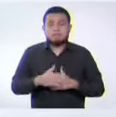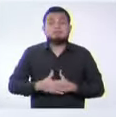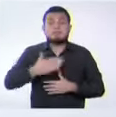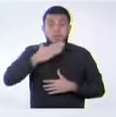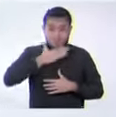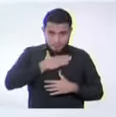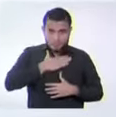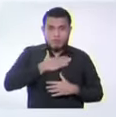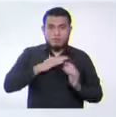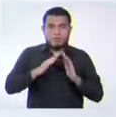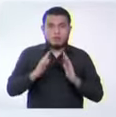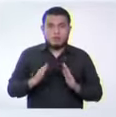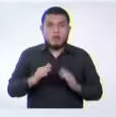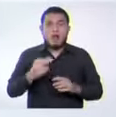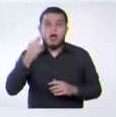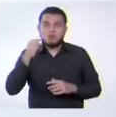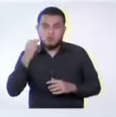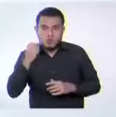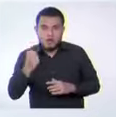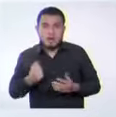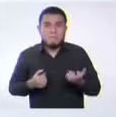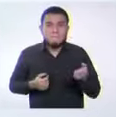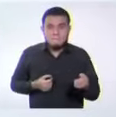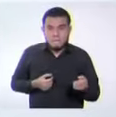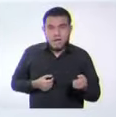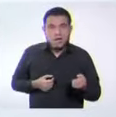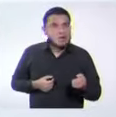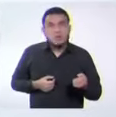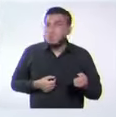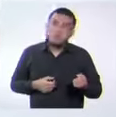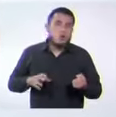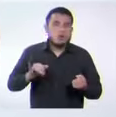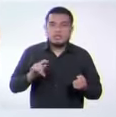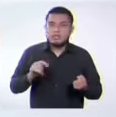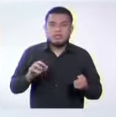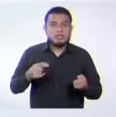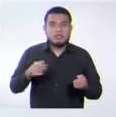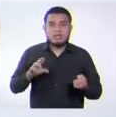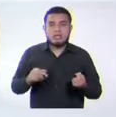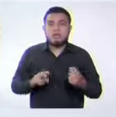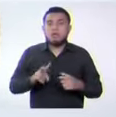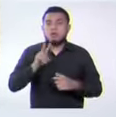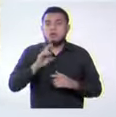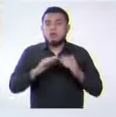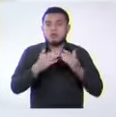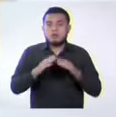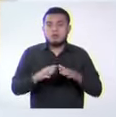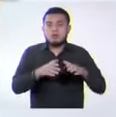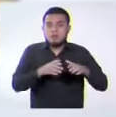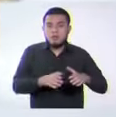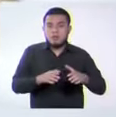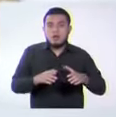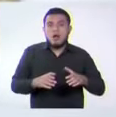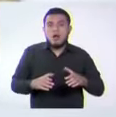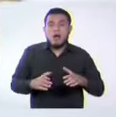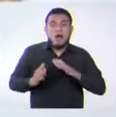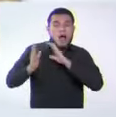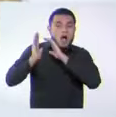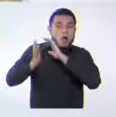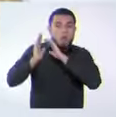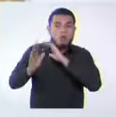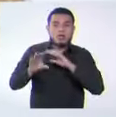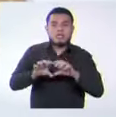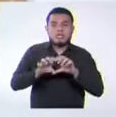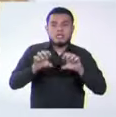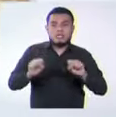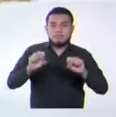yo tengo muestra de azúcar, pan no integral, dos tipos diferentes de embutidos, jamón y